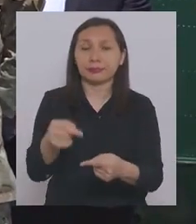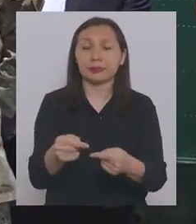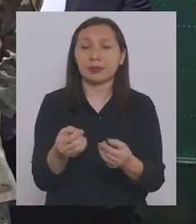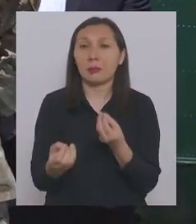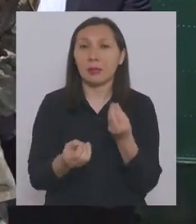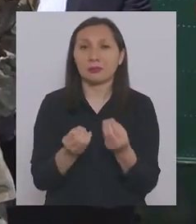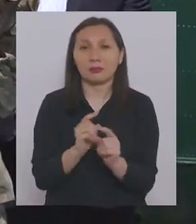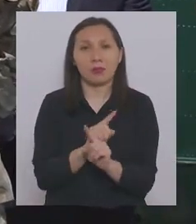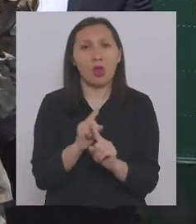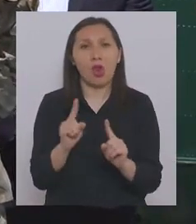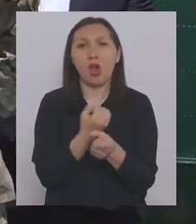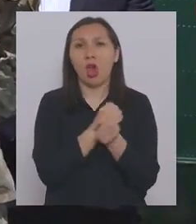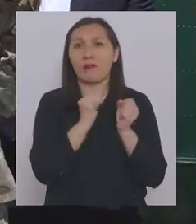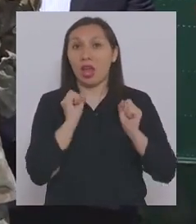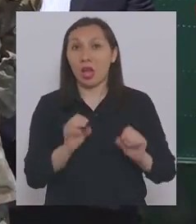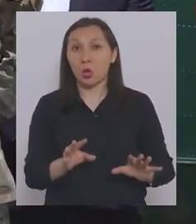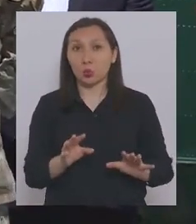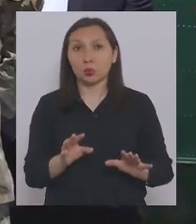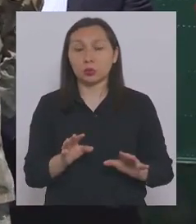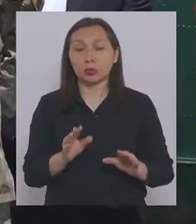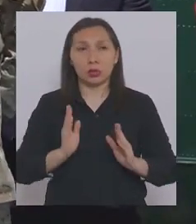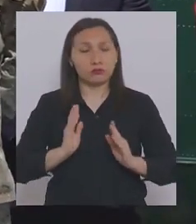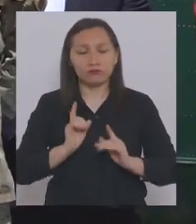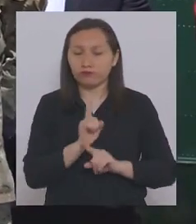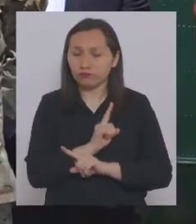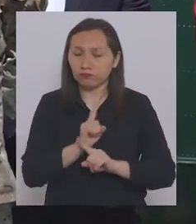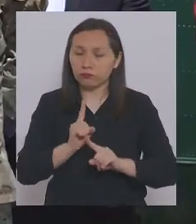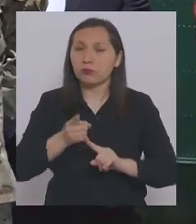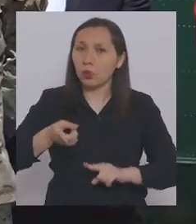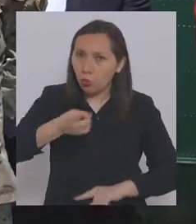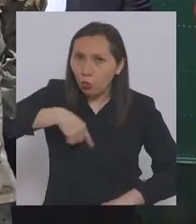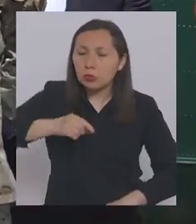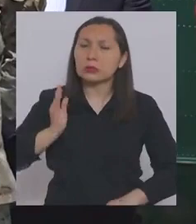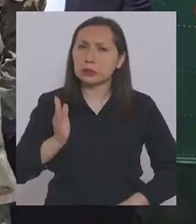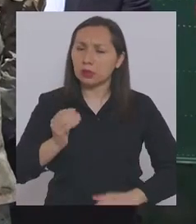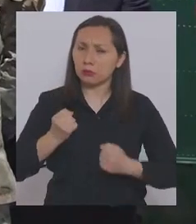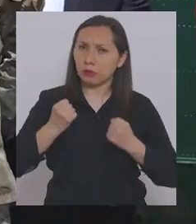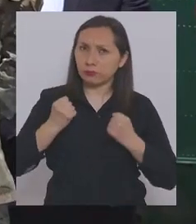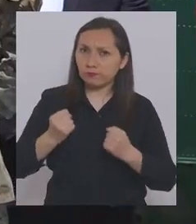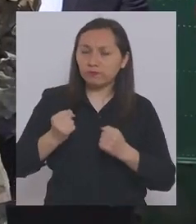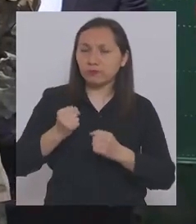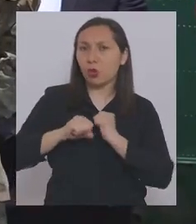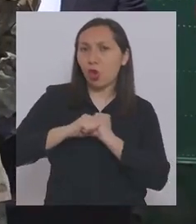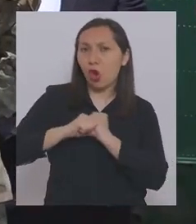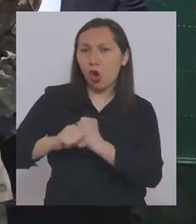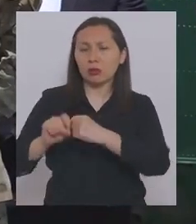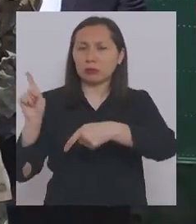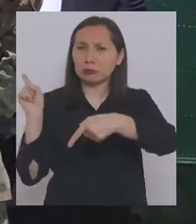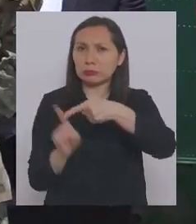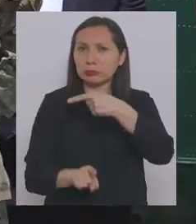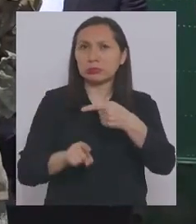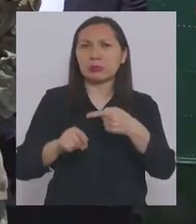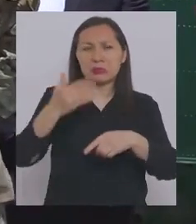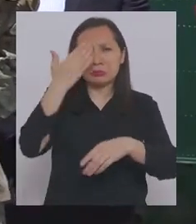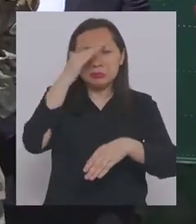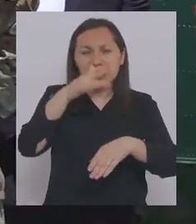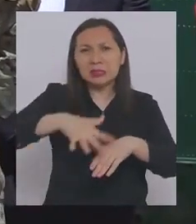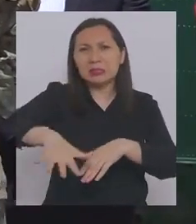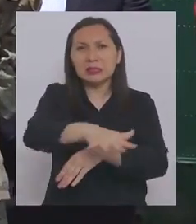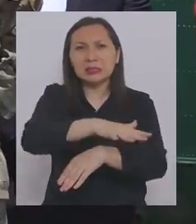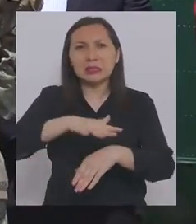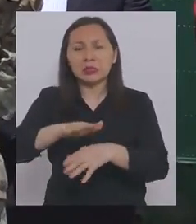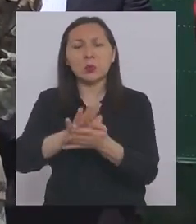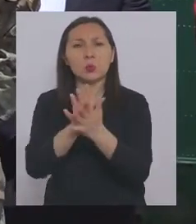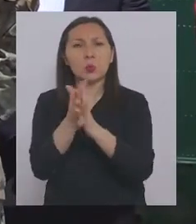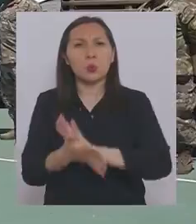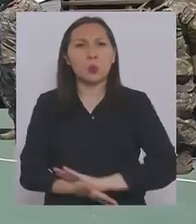no bajaremos los brazos. Seguiremos combatiendo estos flagelos con toda la